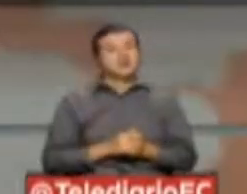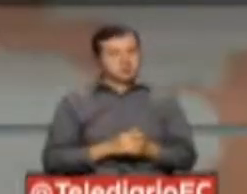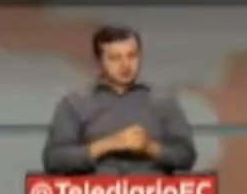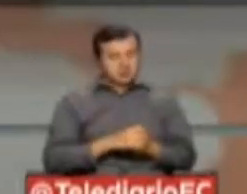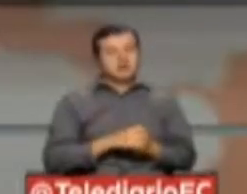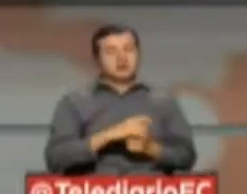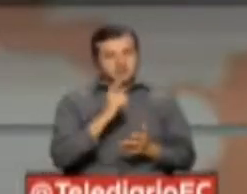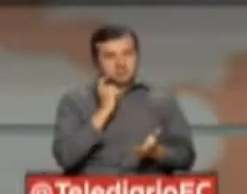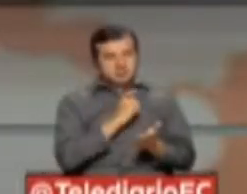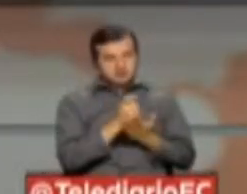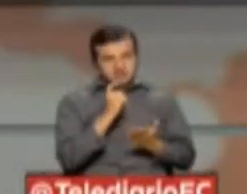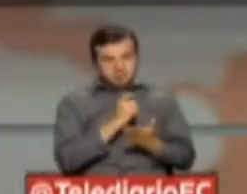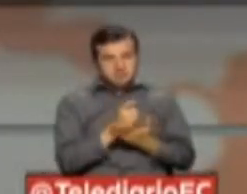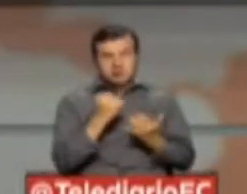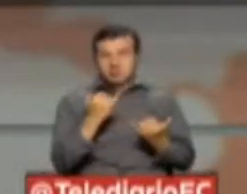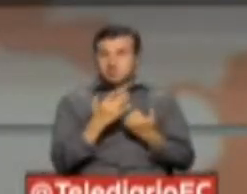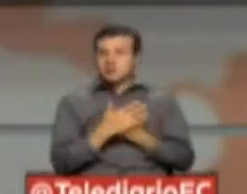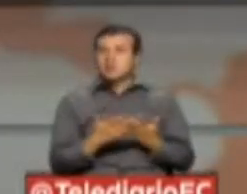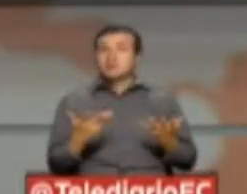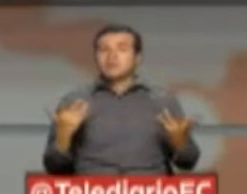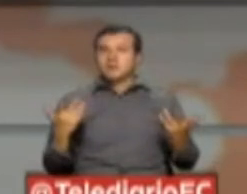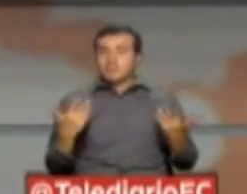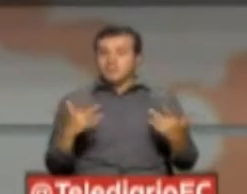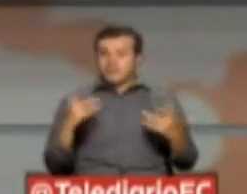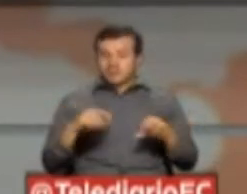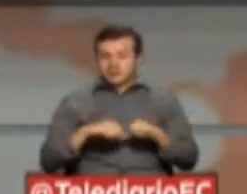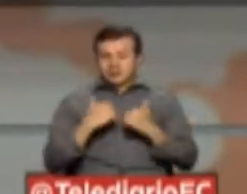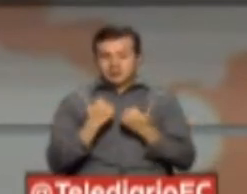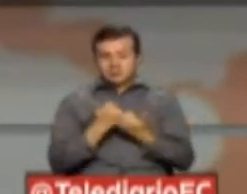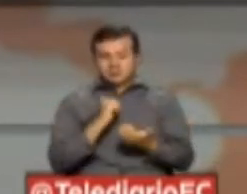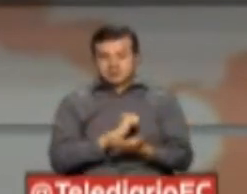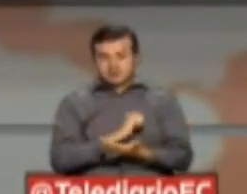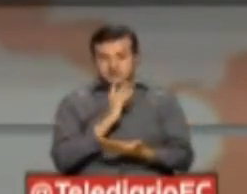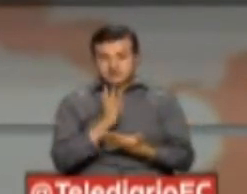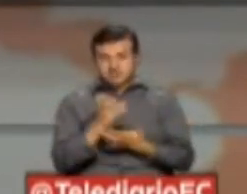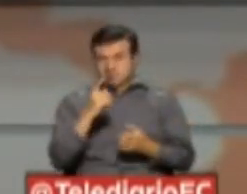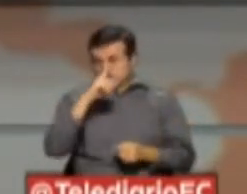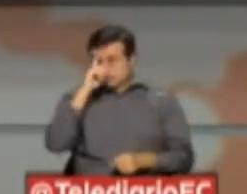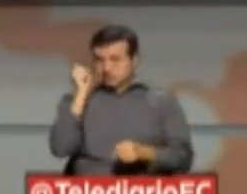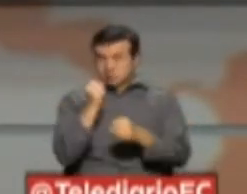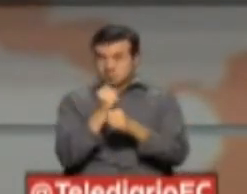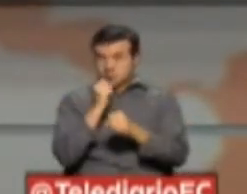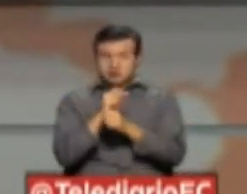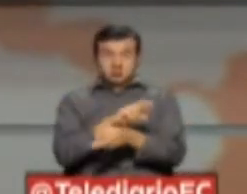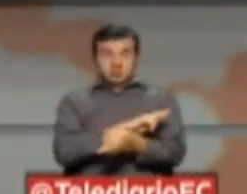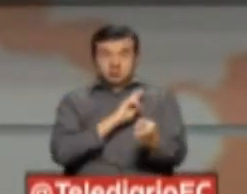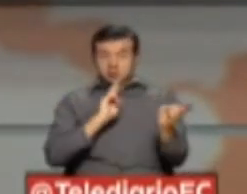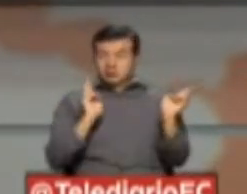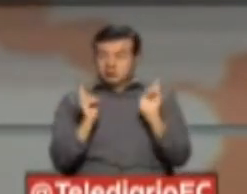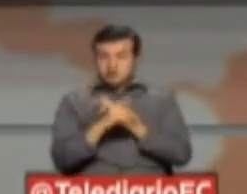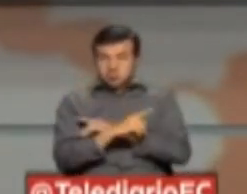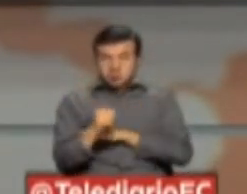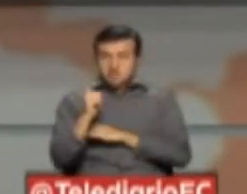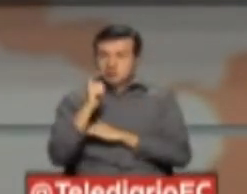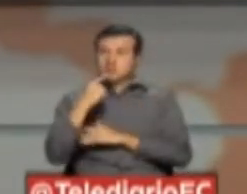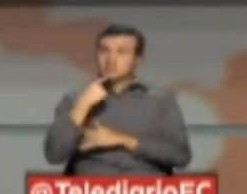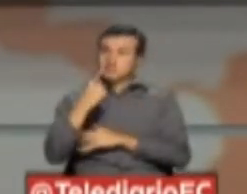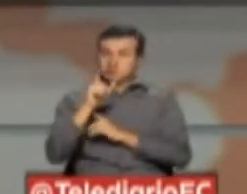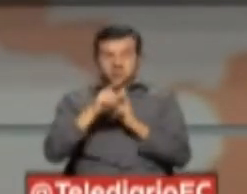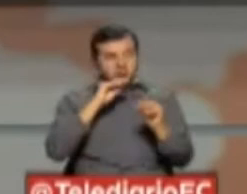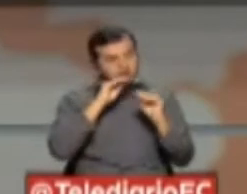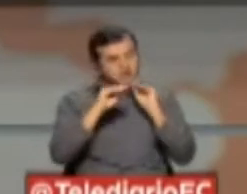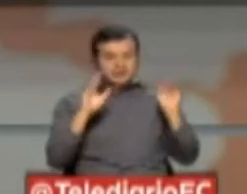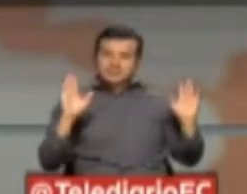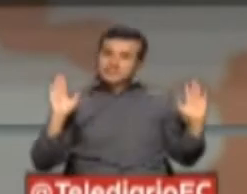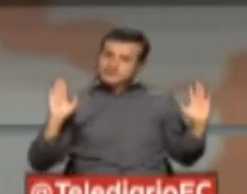entonces qué es lo que pasa el asambleísta que quiera trabajar por una reforma en ese sentido tienen que decirle a las personas